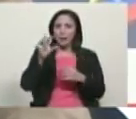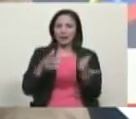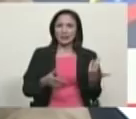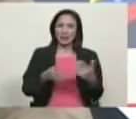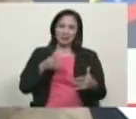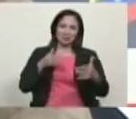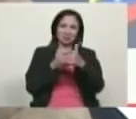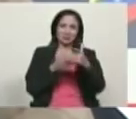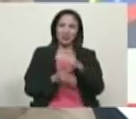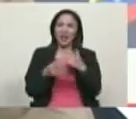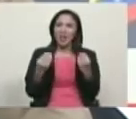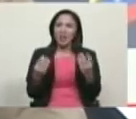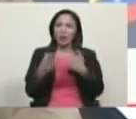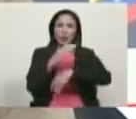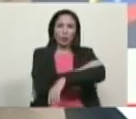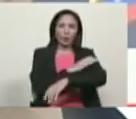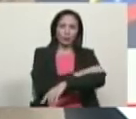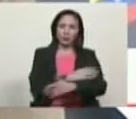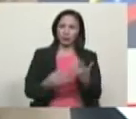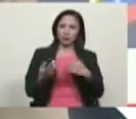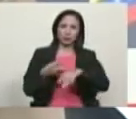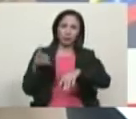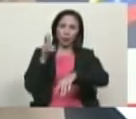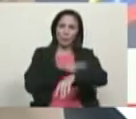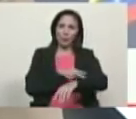¿Hasta dónde va a llegar esta oposición?